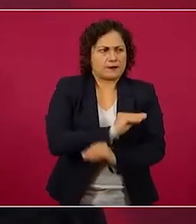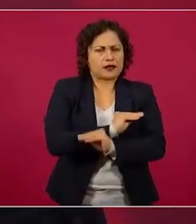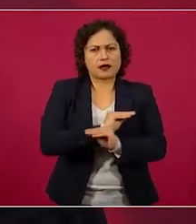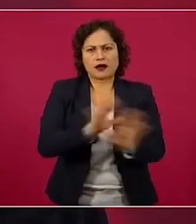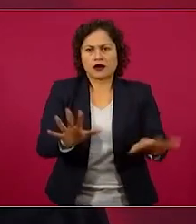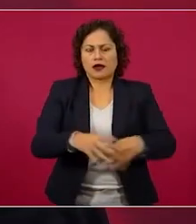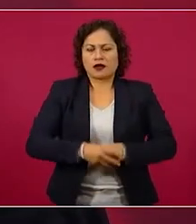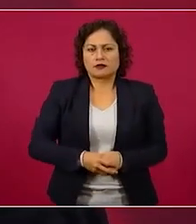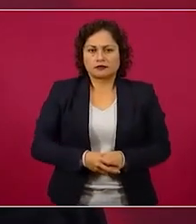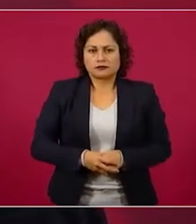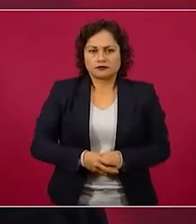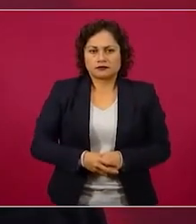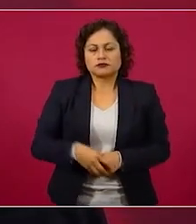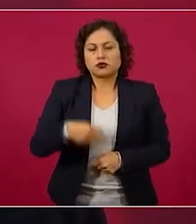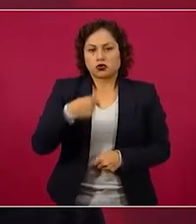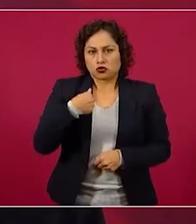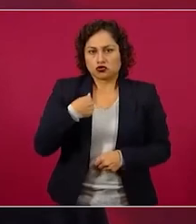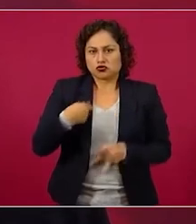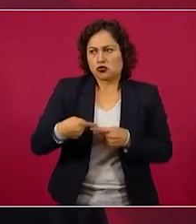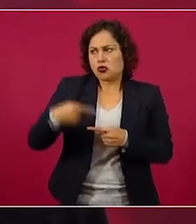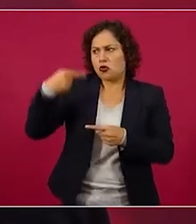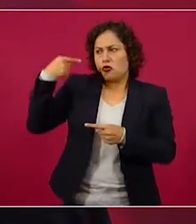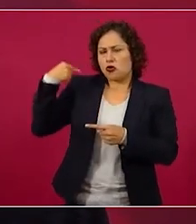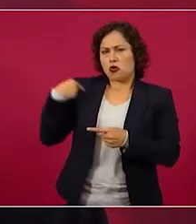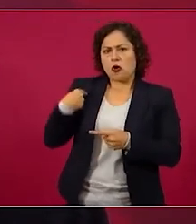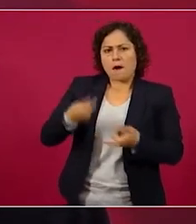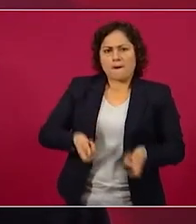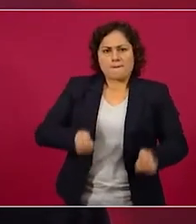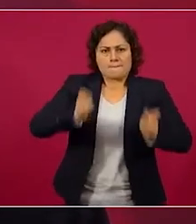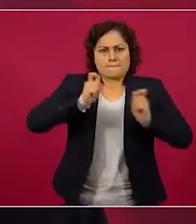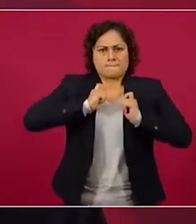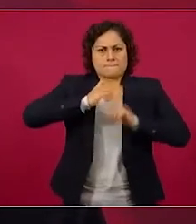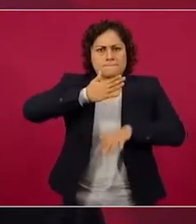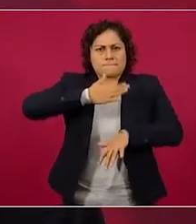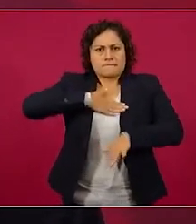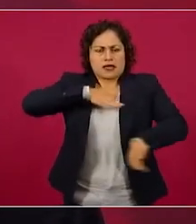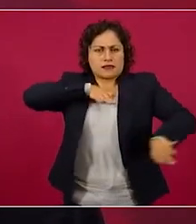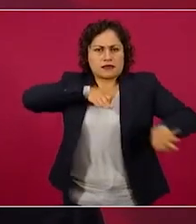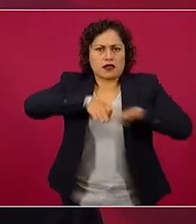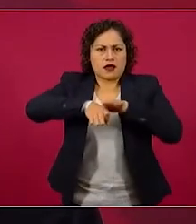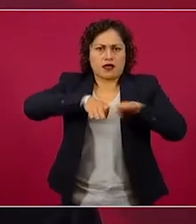Mientras yo he sido dirigente, ellos no han ocupado un cargo,